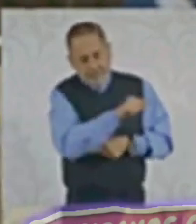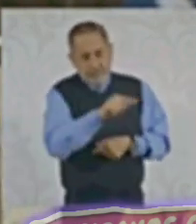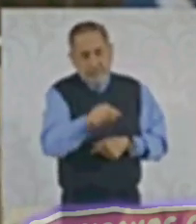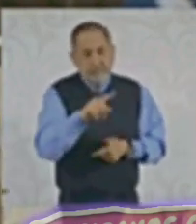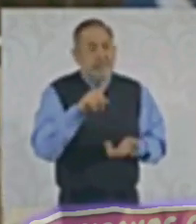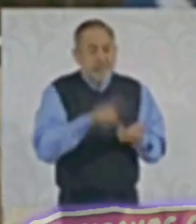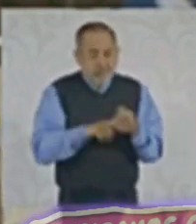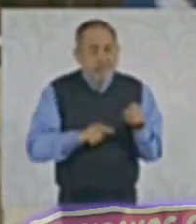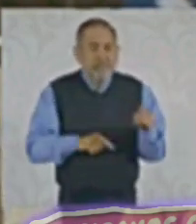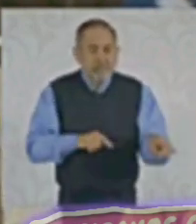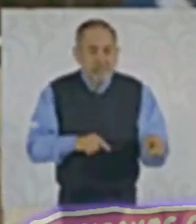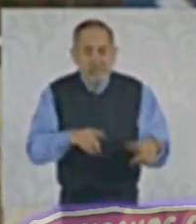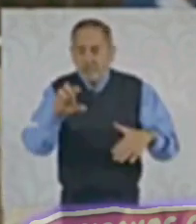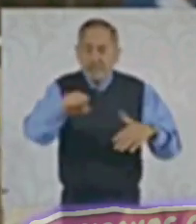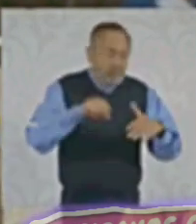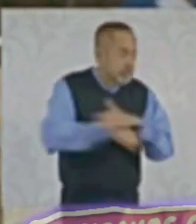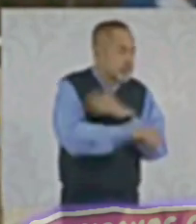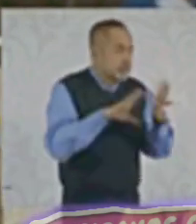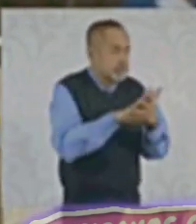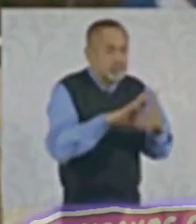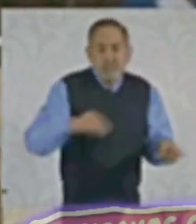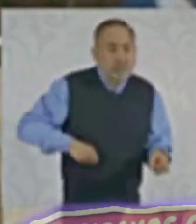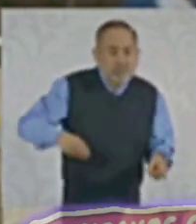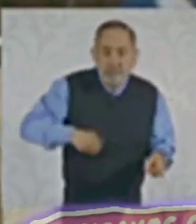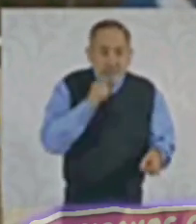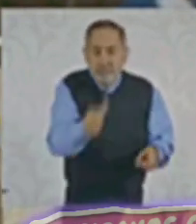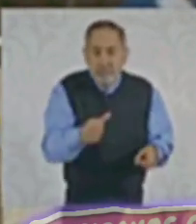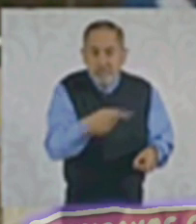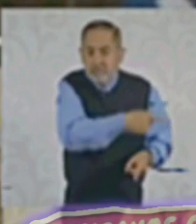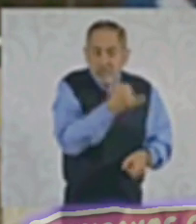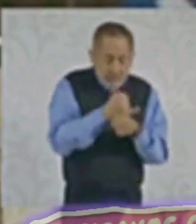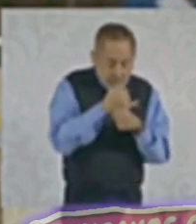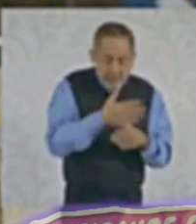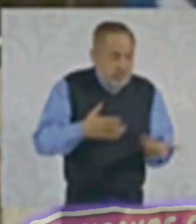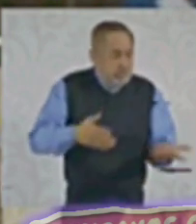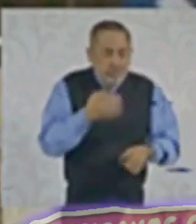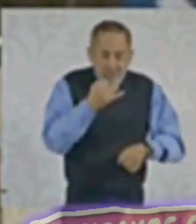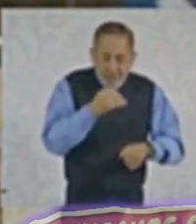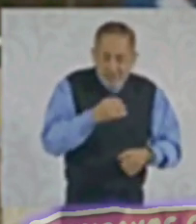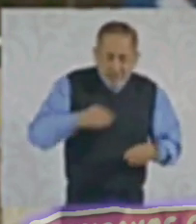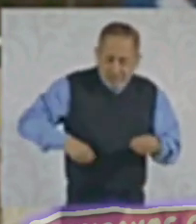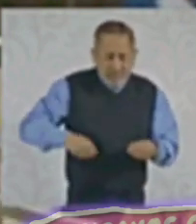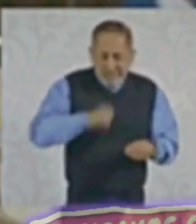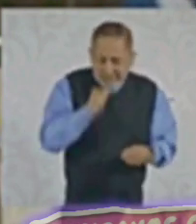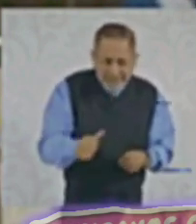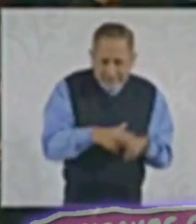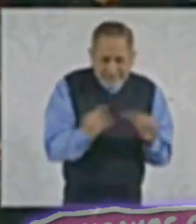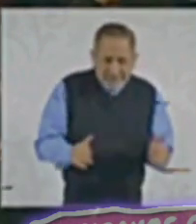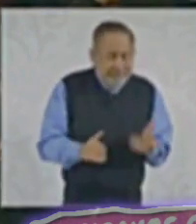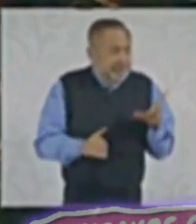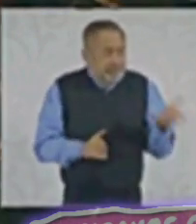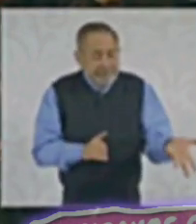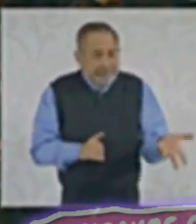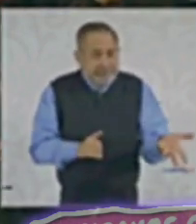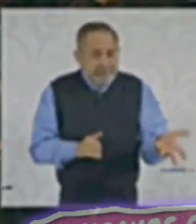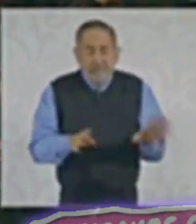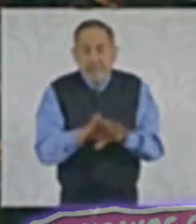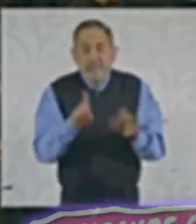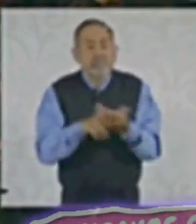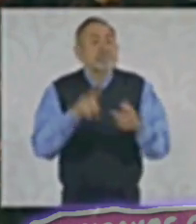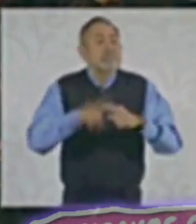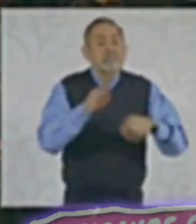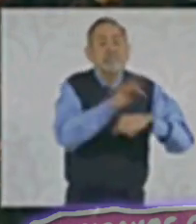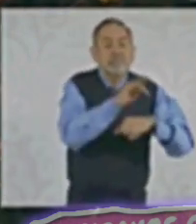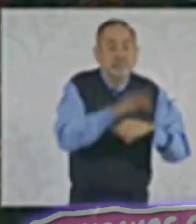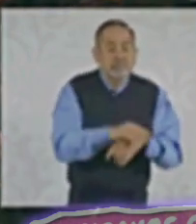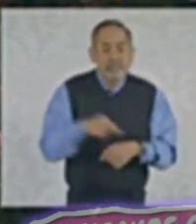están dentro de estos centros penitenciarios, que son inocentes y que la única voz que tienen